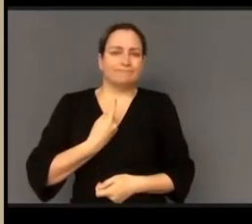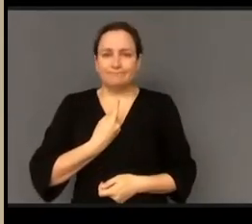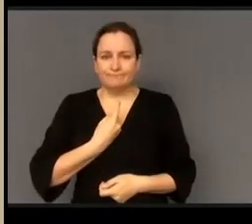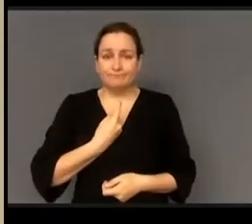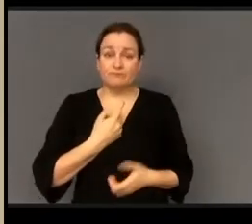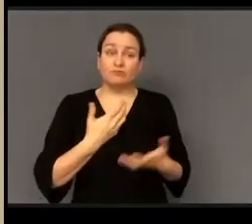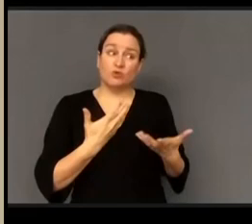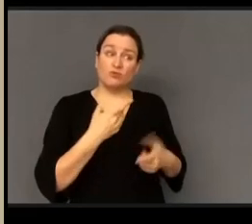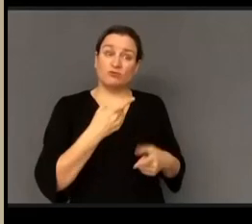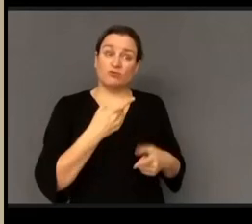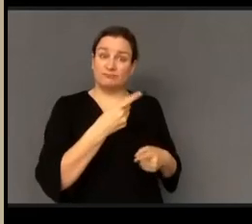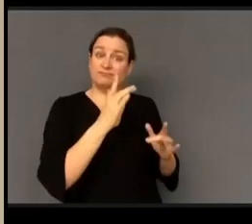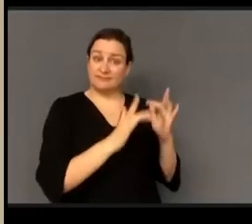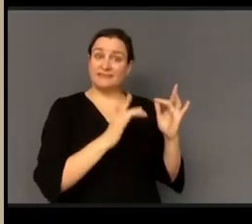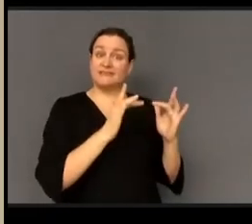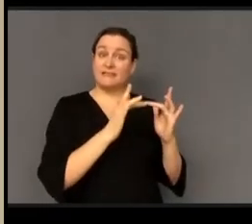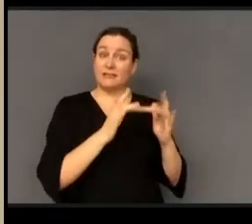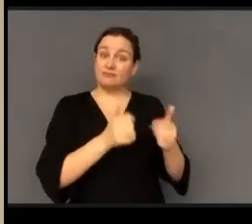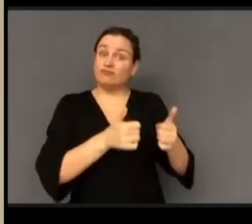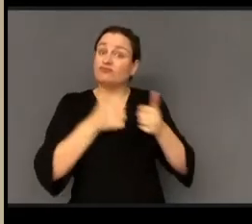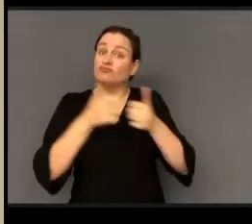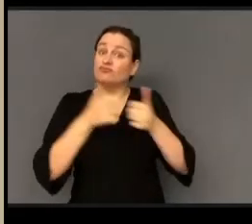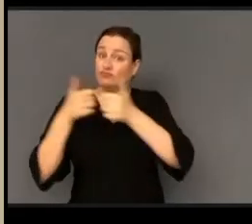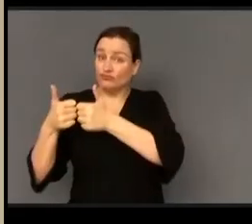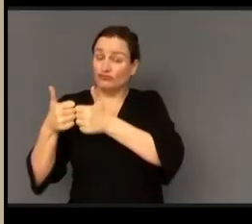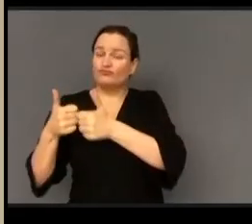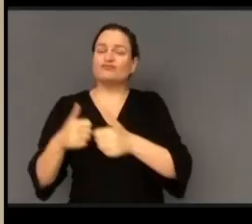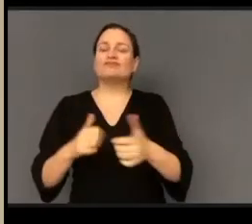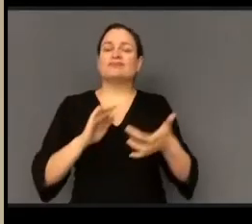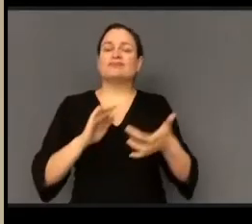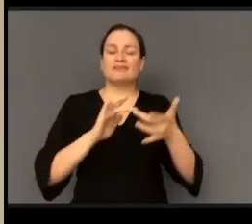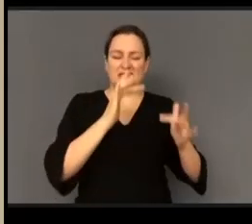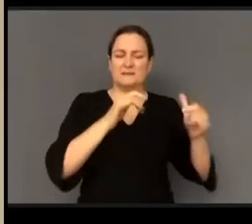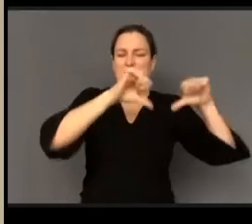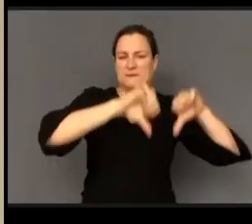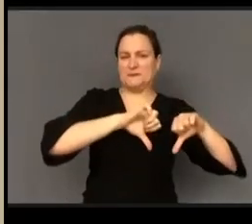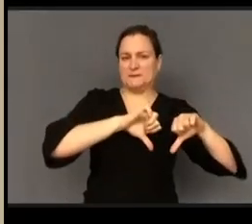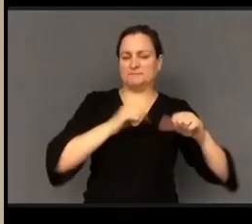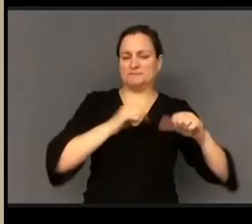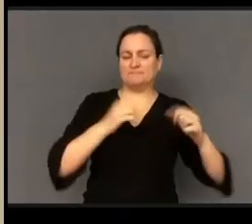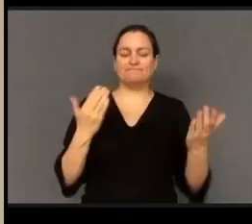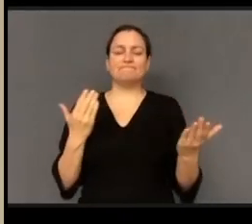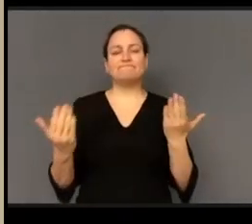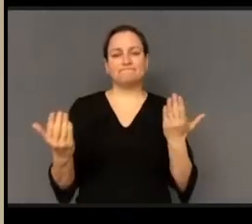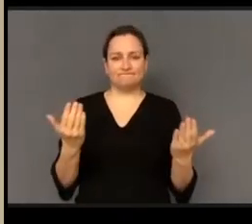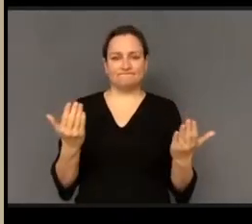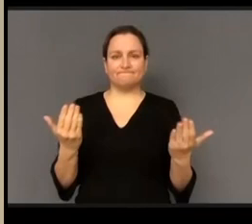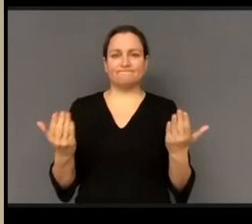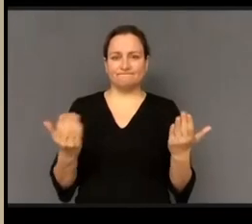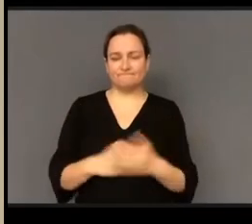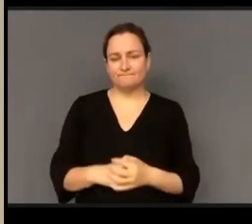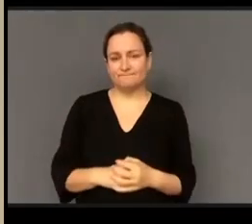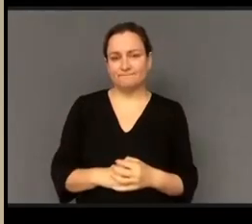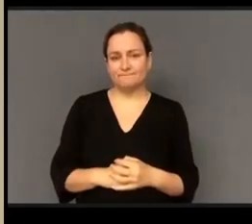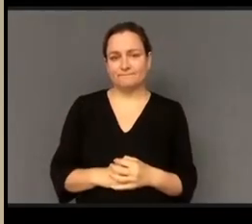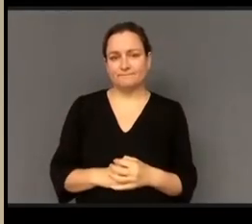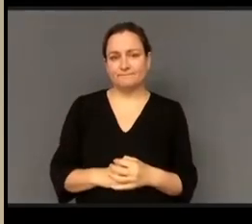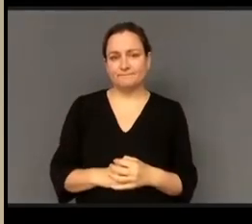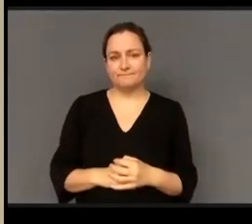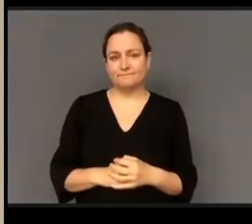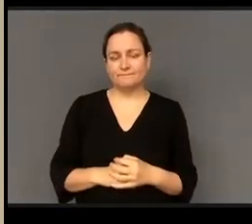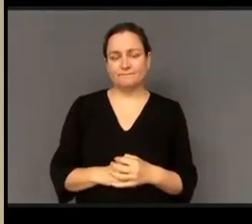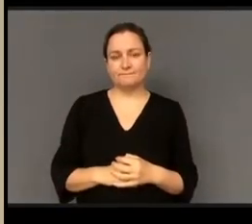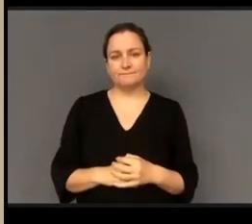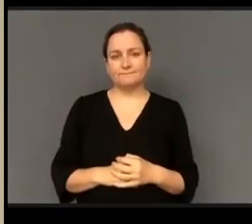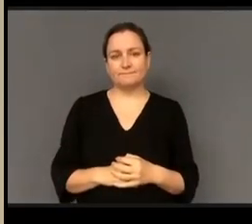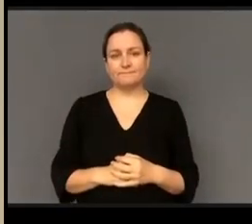podemos darle la espalda a todos estos desafíos. Yo estoy convencido de que